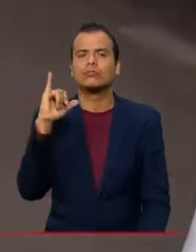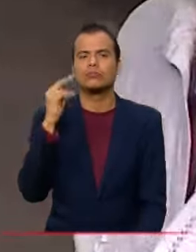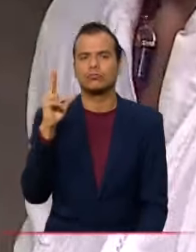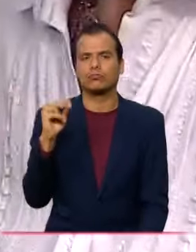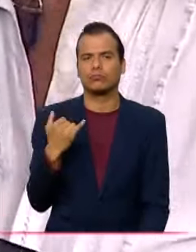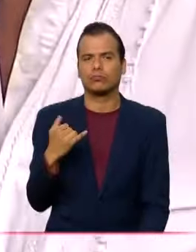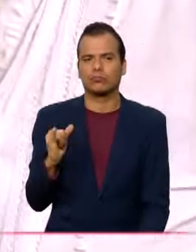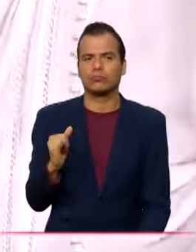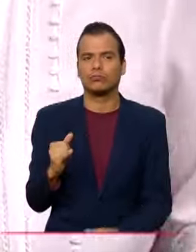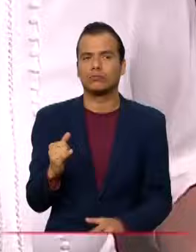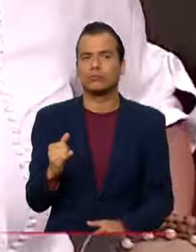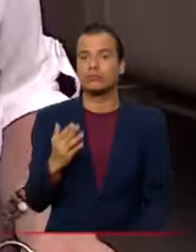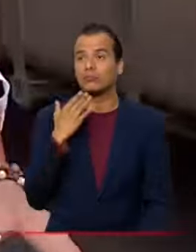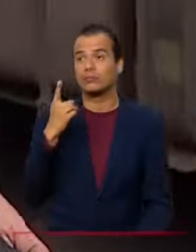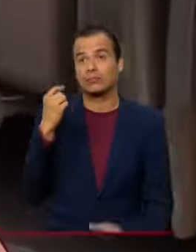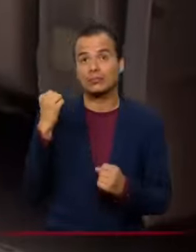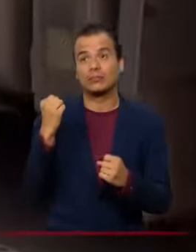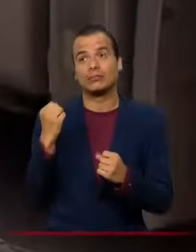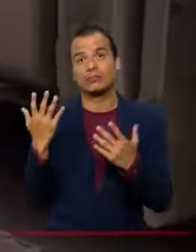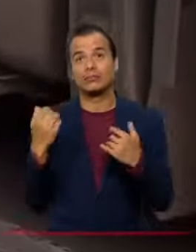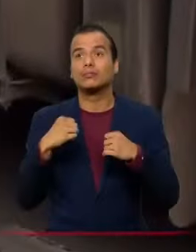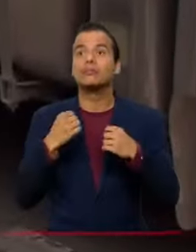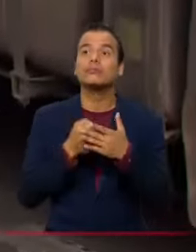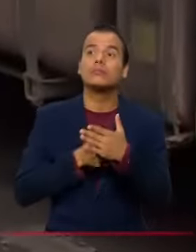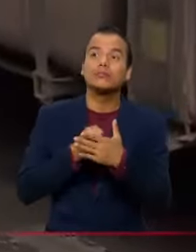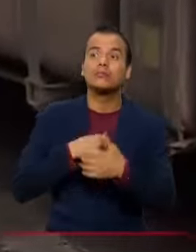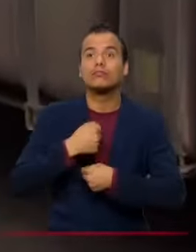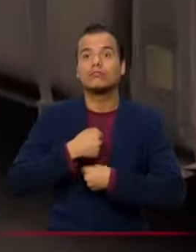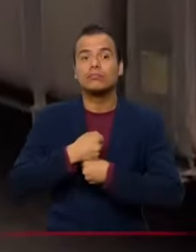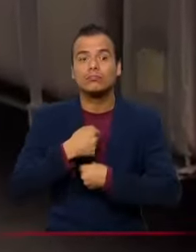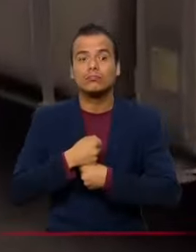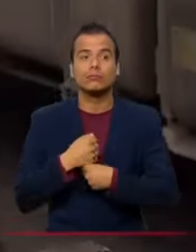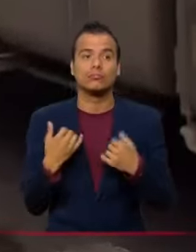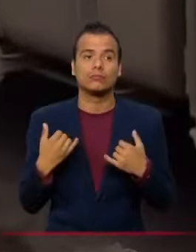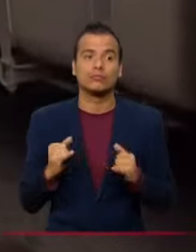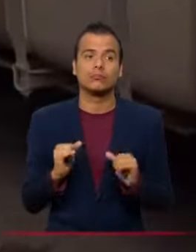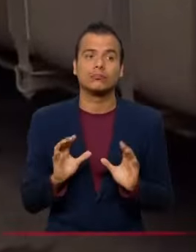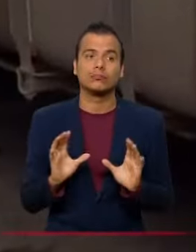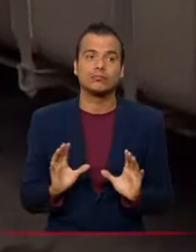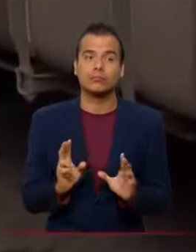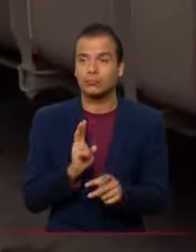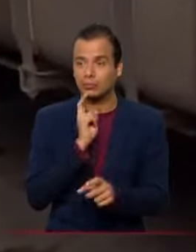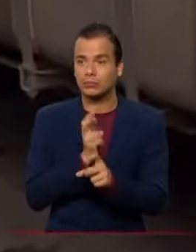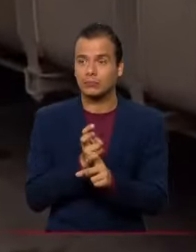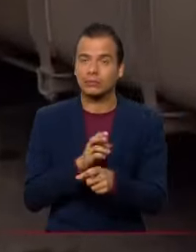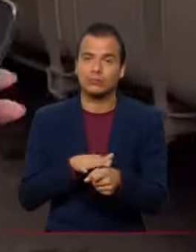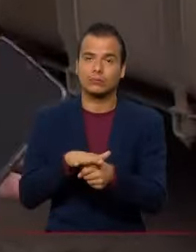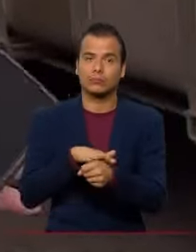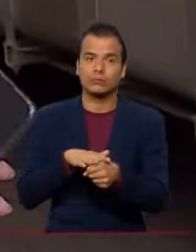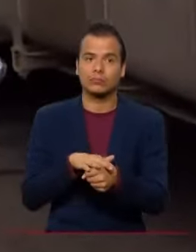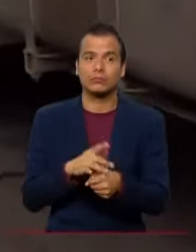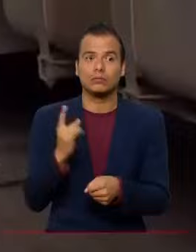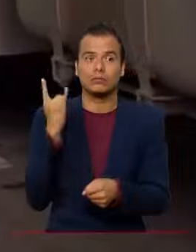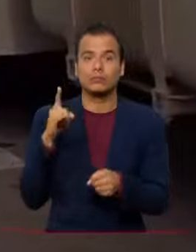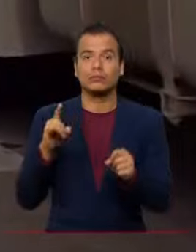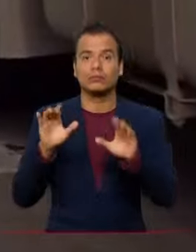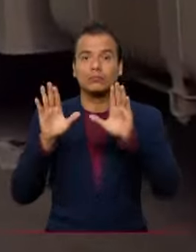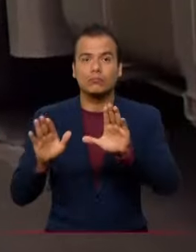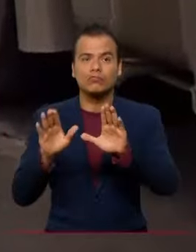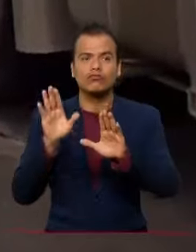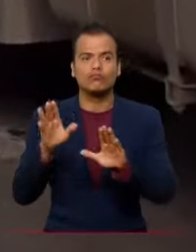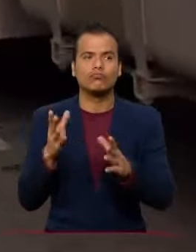Muchísimas gracias. Él tiene prisa porque se va a continuar con sus labores, pero de verdad que es crítico si este movimiento no se levanta, pues